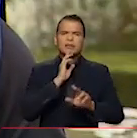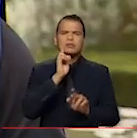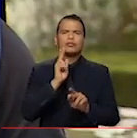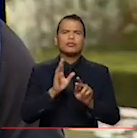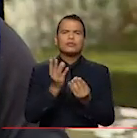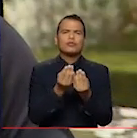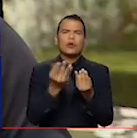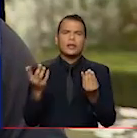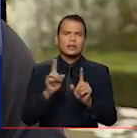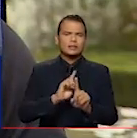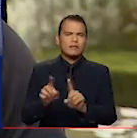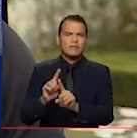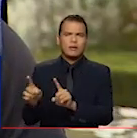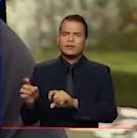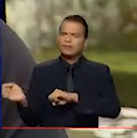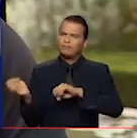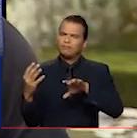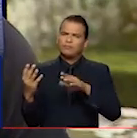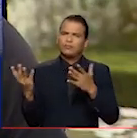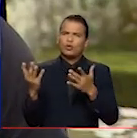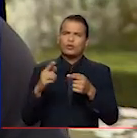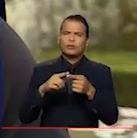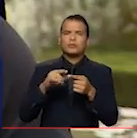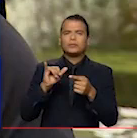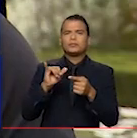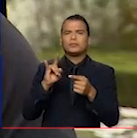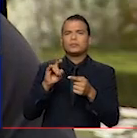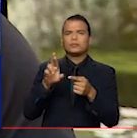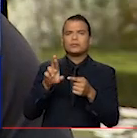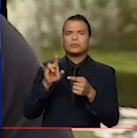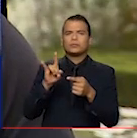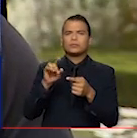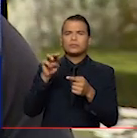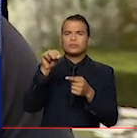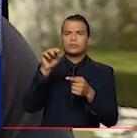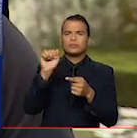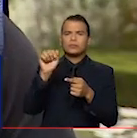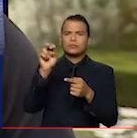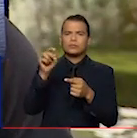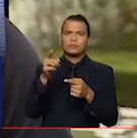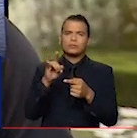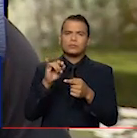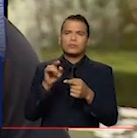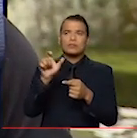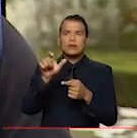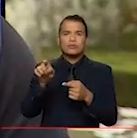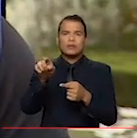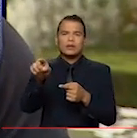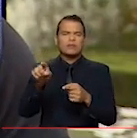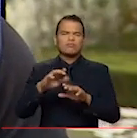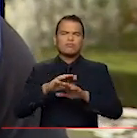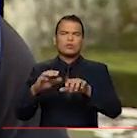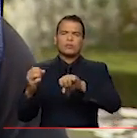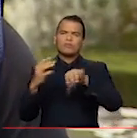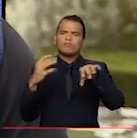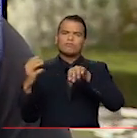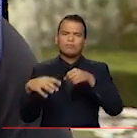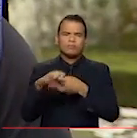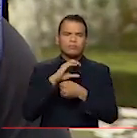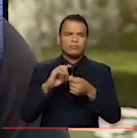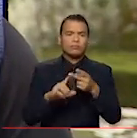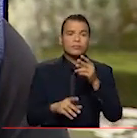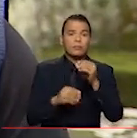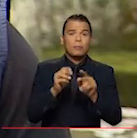unos desplazamientos de Yurumangui, Cajambre, donde la gente se está viniendo al casco urbano, y adicionalmente tenemos todavía las personas